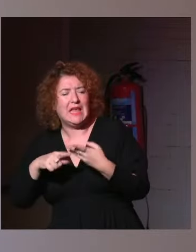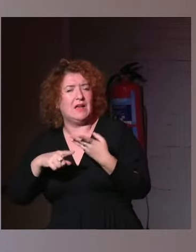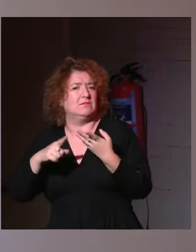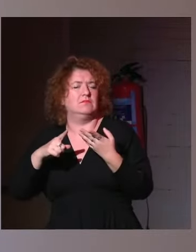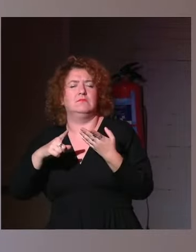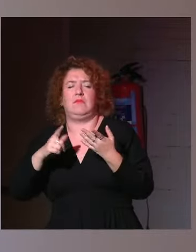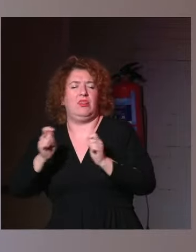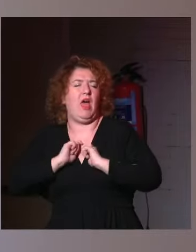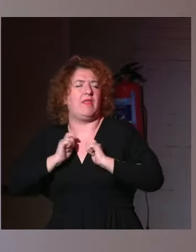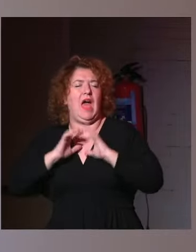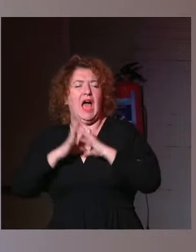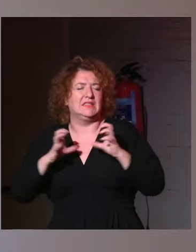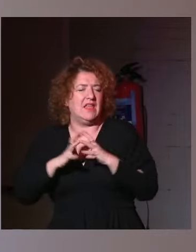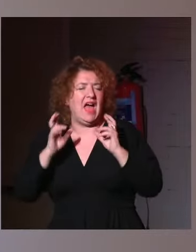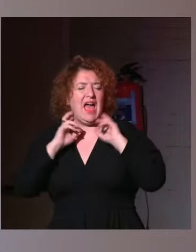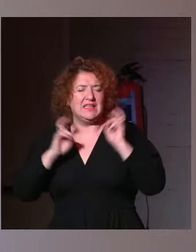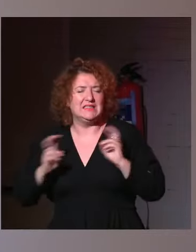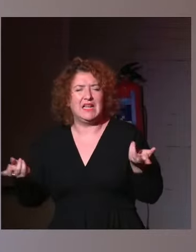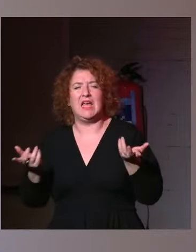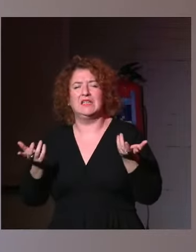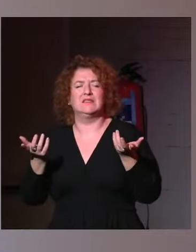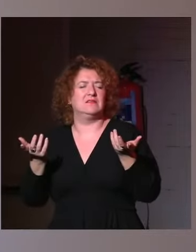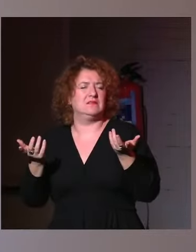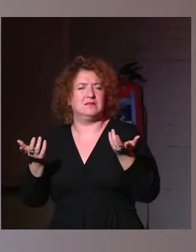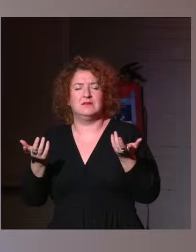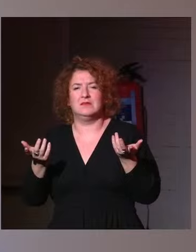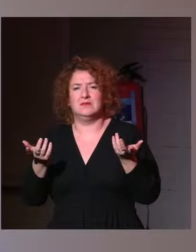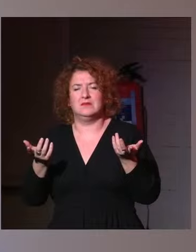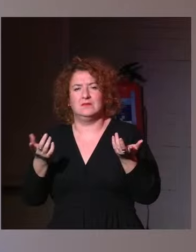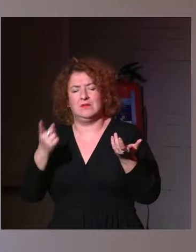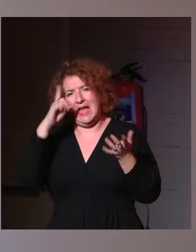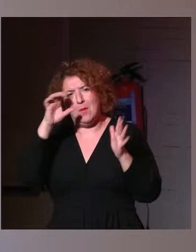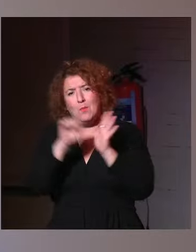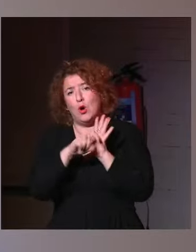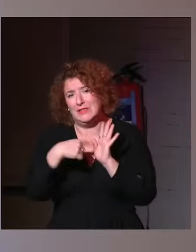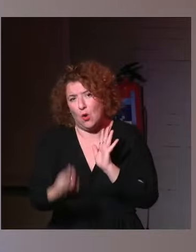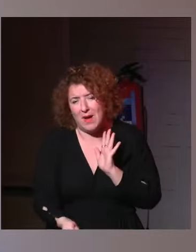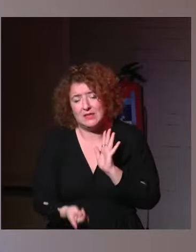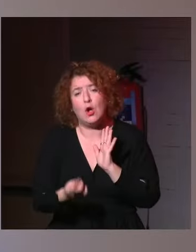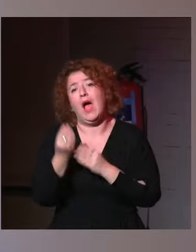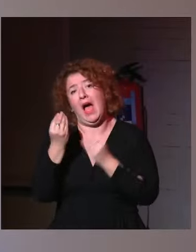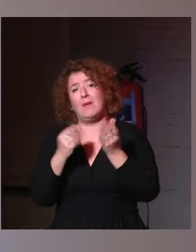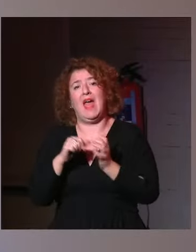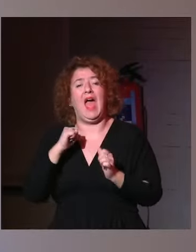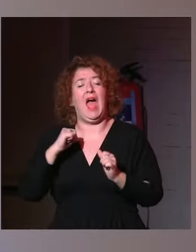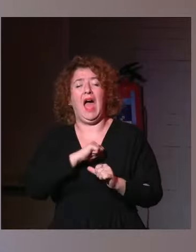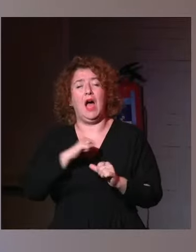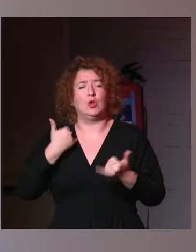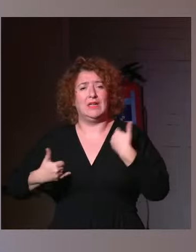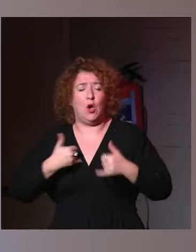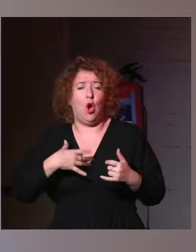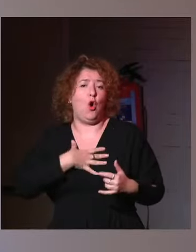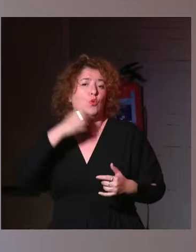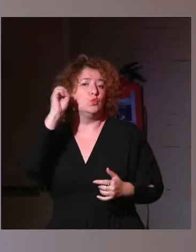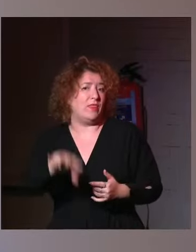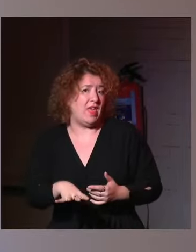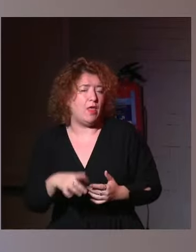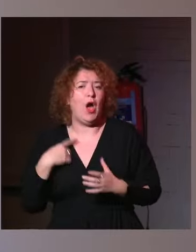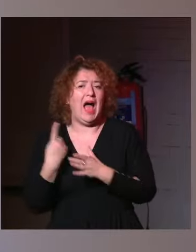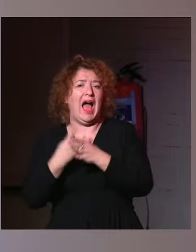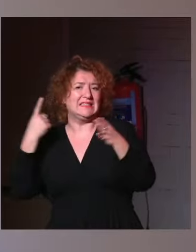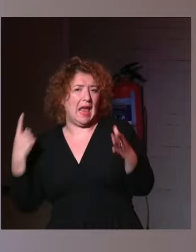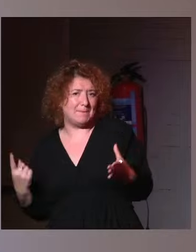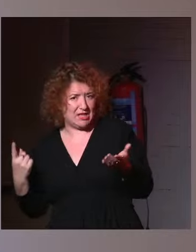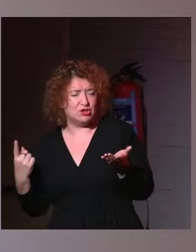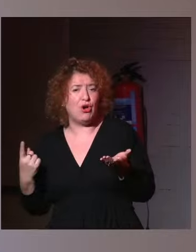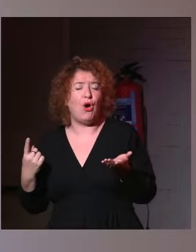ansiedad depresión estrés postraumático en casos muy graves incluso autolesiones intentos de suicidio aislamiento